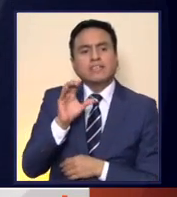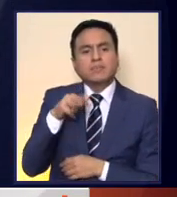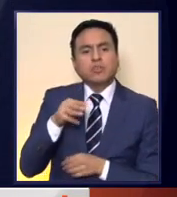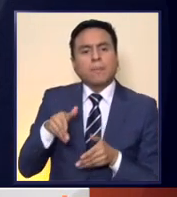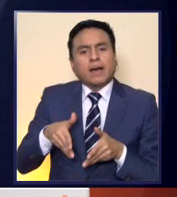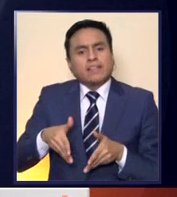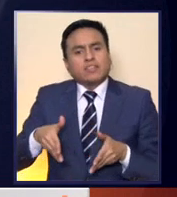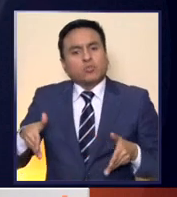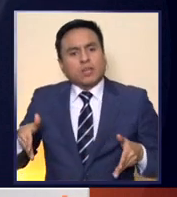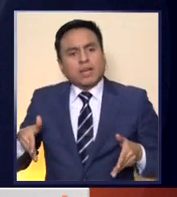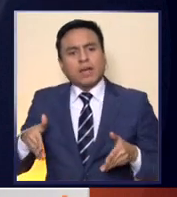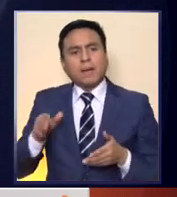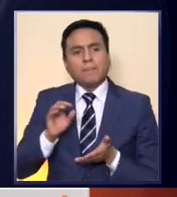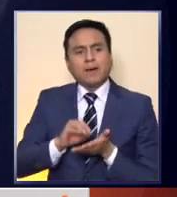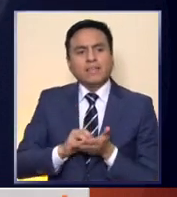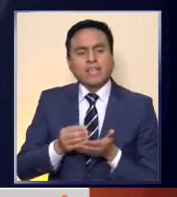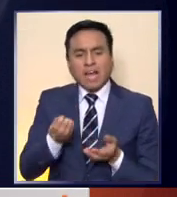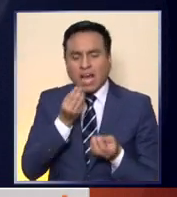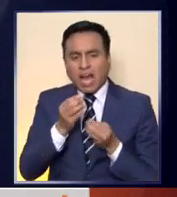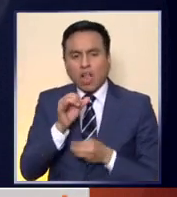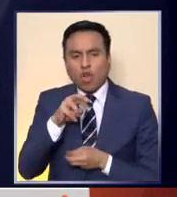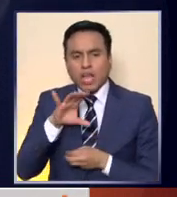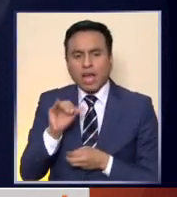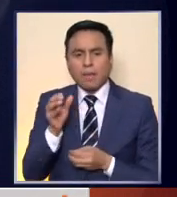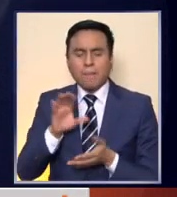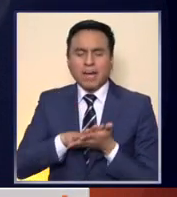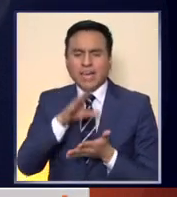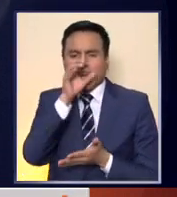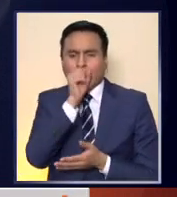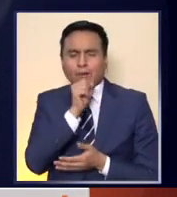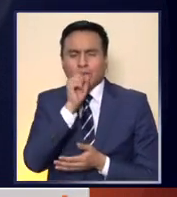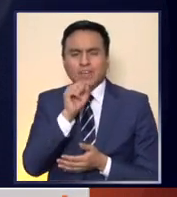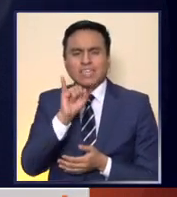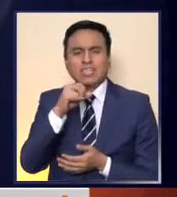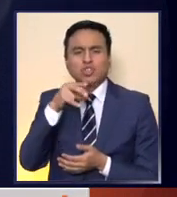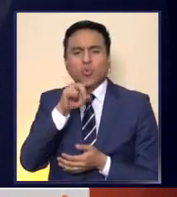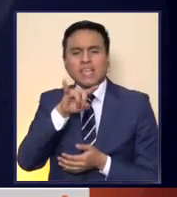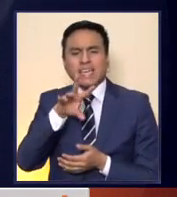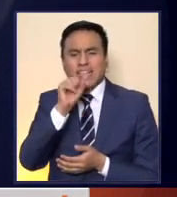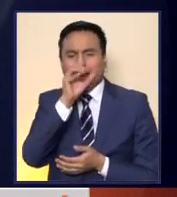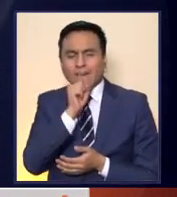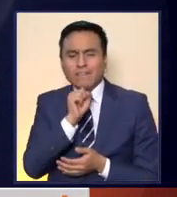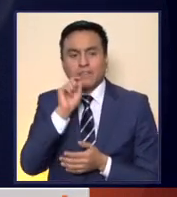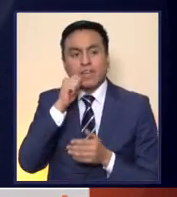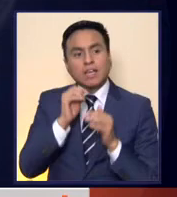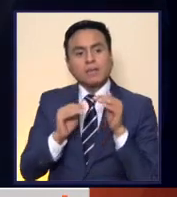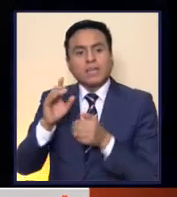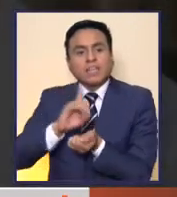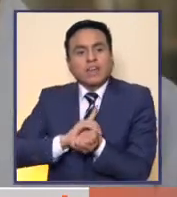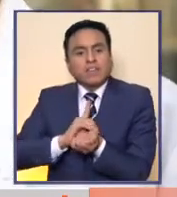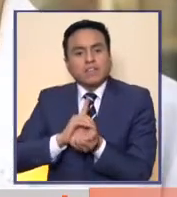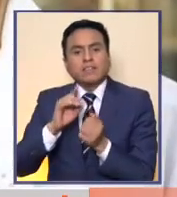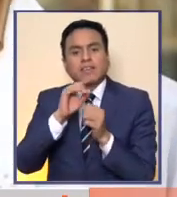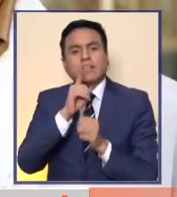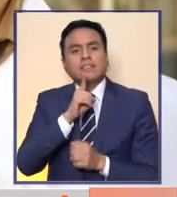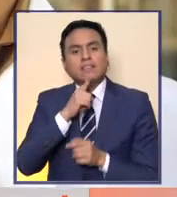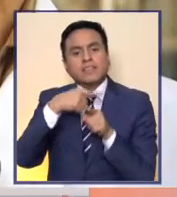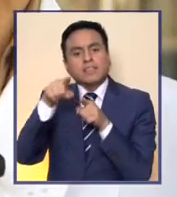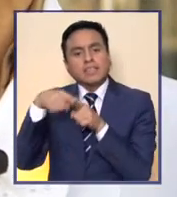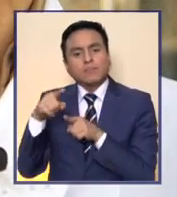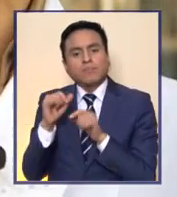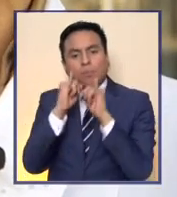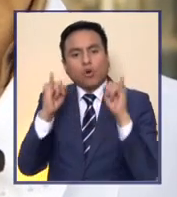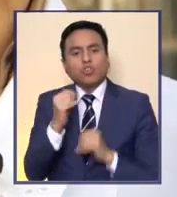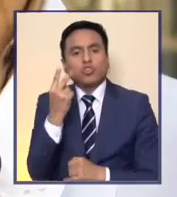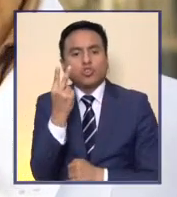cintura, mayor ingesta calórica y mayor riesgo de resistencia a la insulina, precursora de la diabetes tipo 2. Si una persona